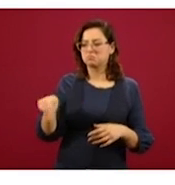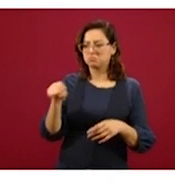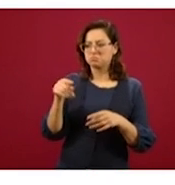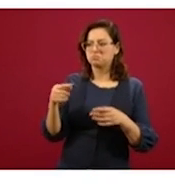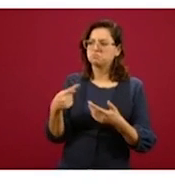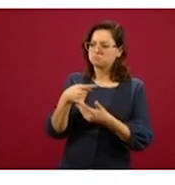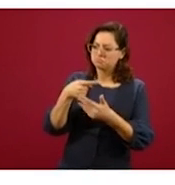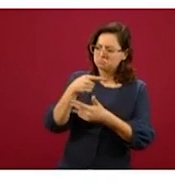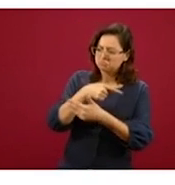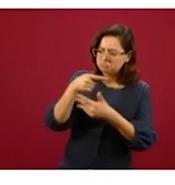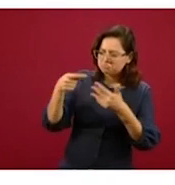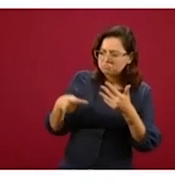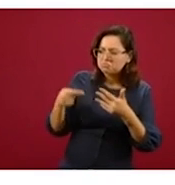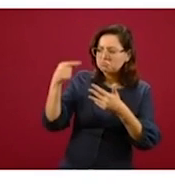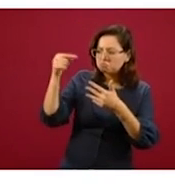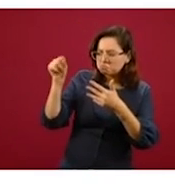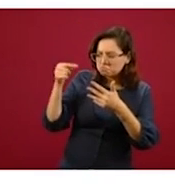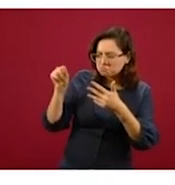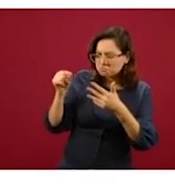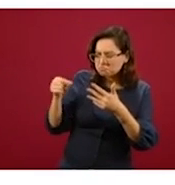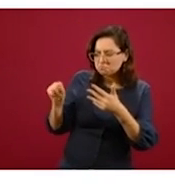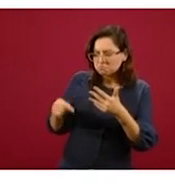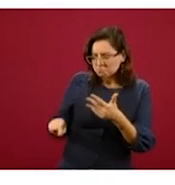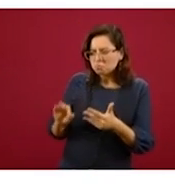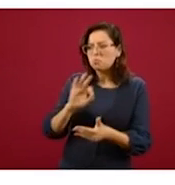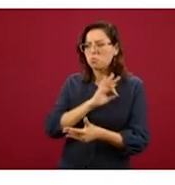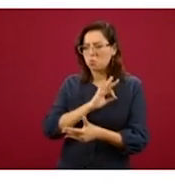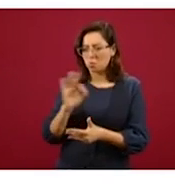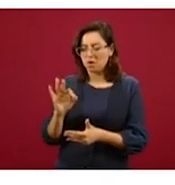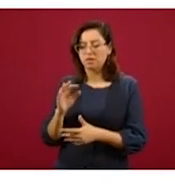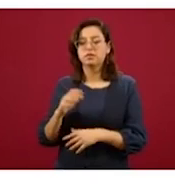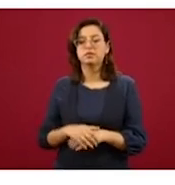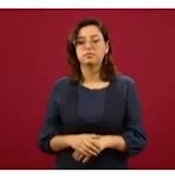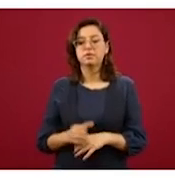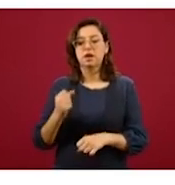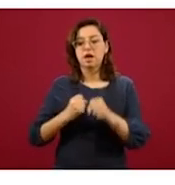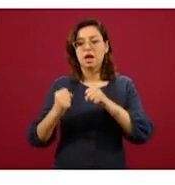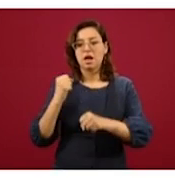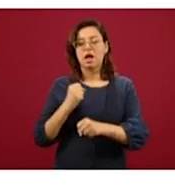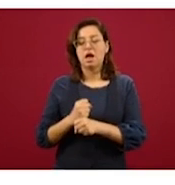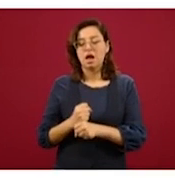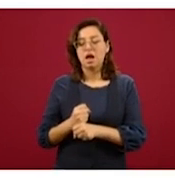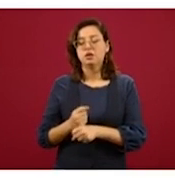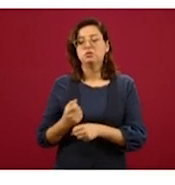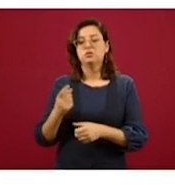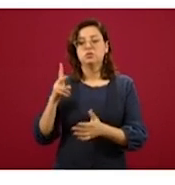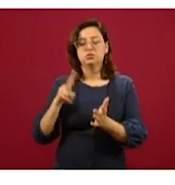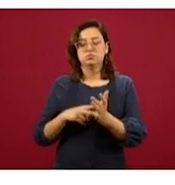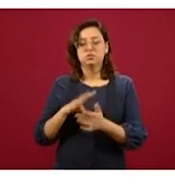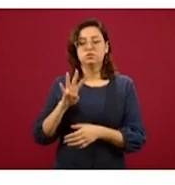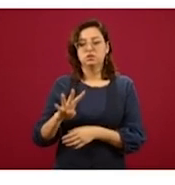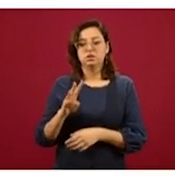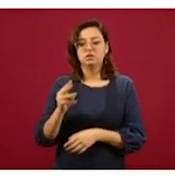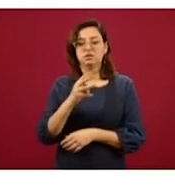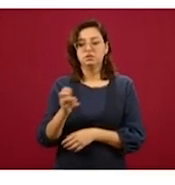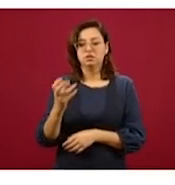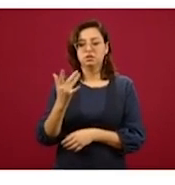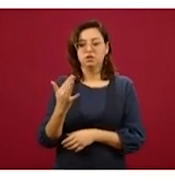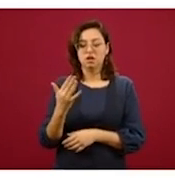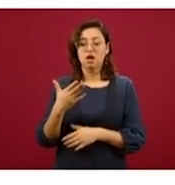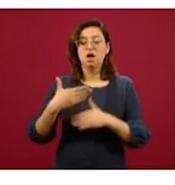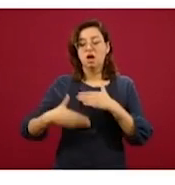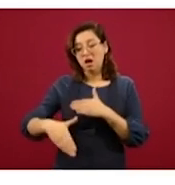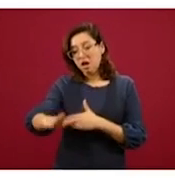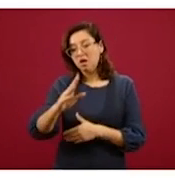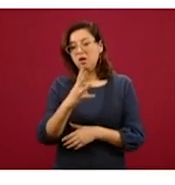programa. Las tandas colocadas en 2019 son las 356 mil y para este año las